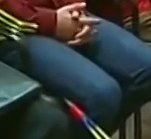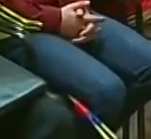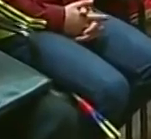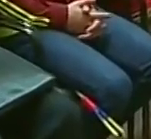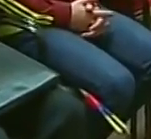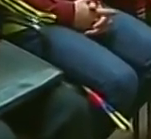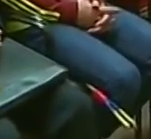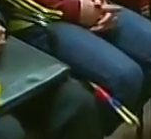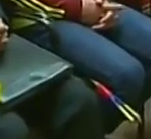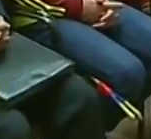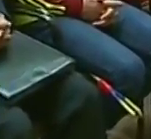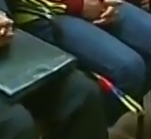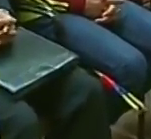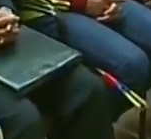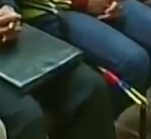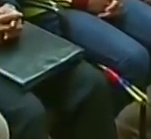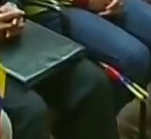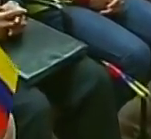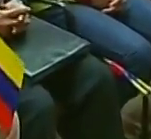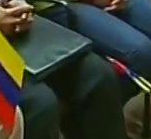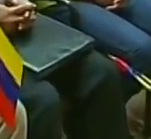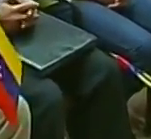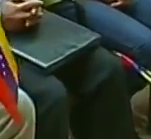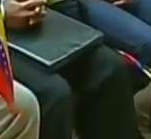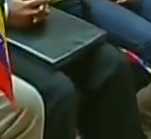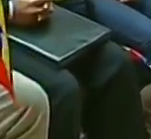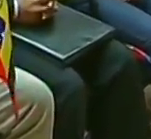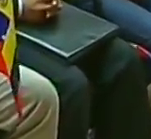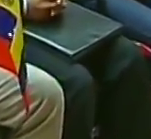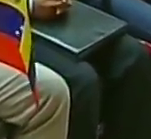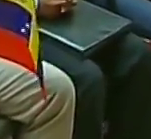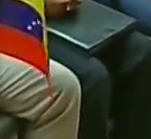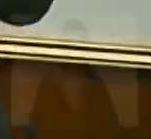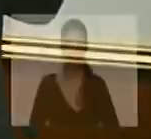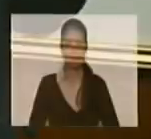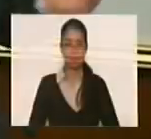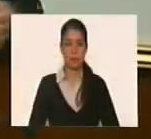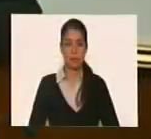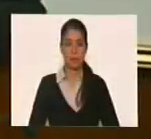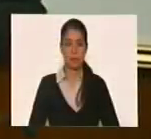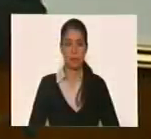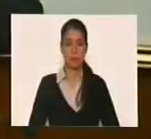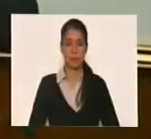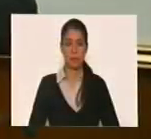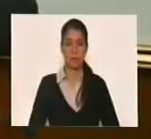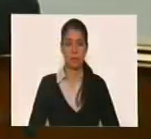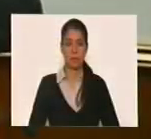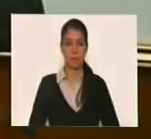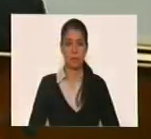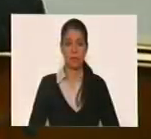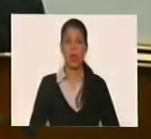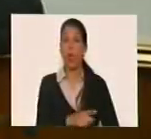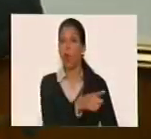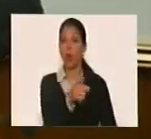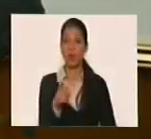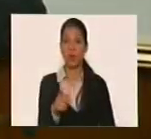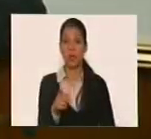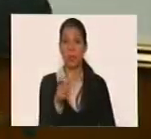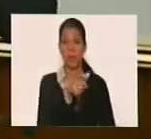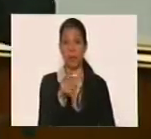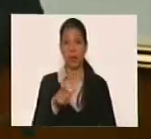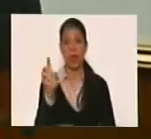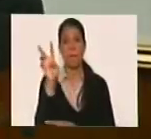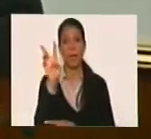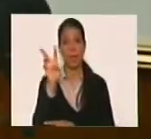de la comisión que preside la presidenta Delcy Rodríguez y con todos ustedes, venezolanos y venezolanas,